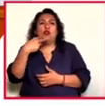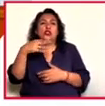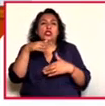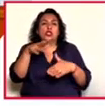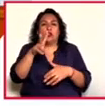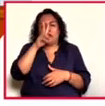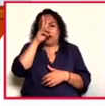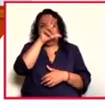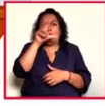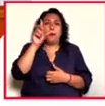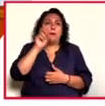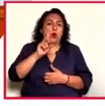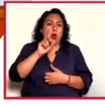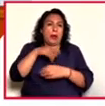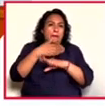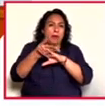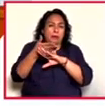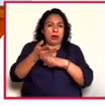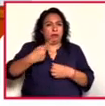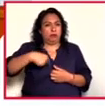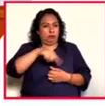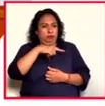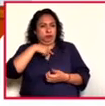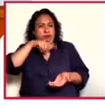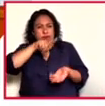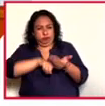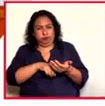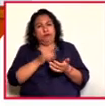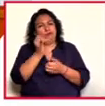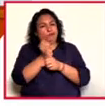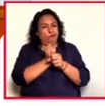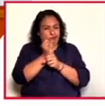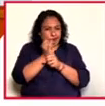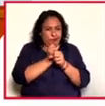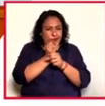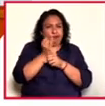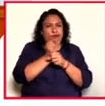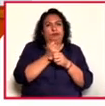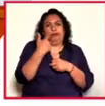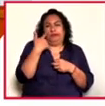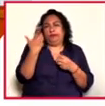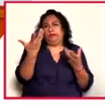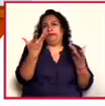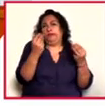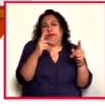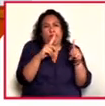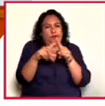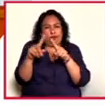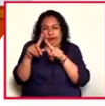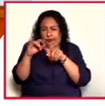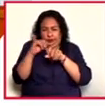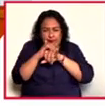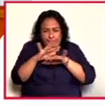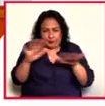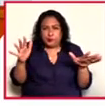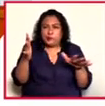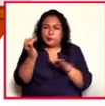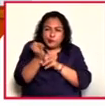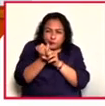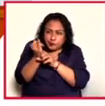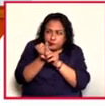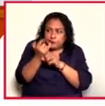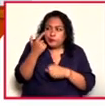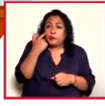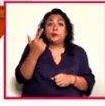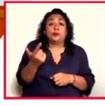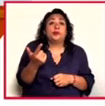femenino. Nosotros, dentro de toda esta investigación, este empaparnos de todo, vimos que depende de